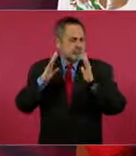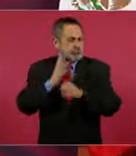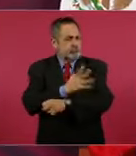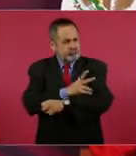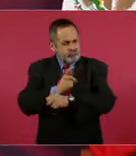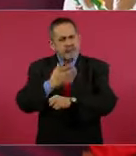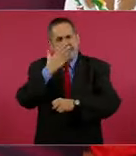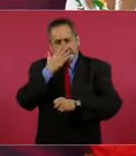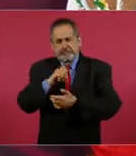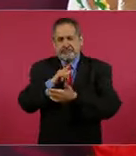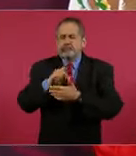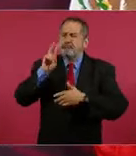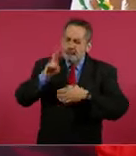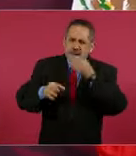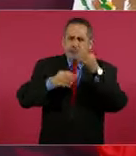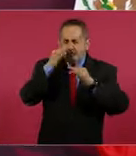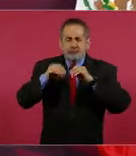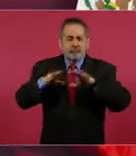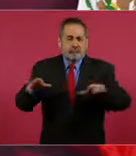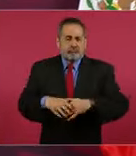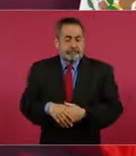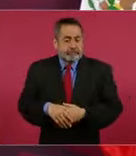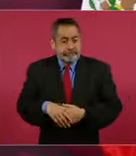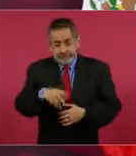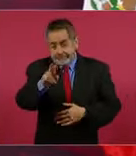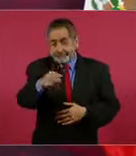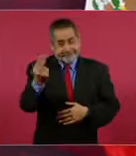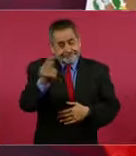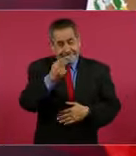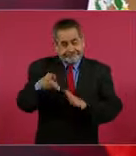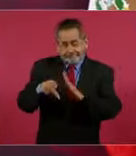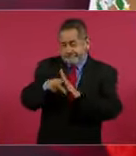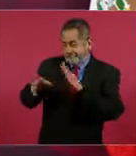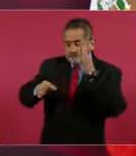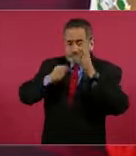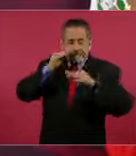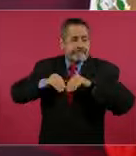Qué necesario es el periodismo honesto